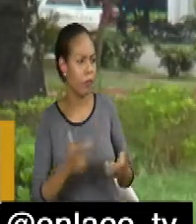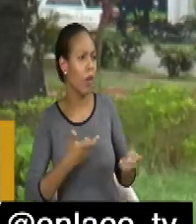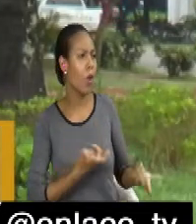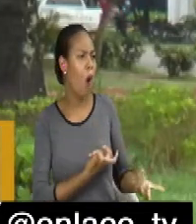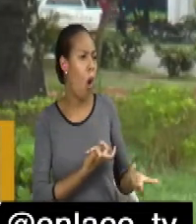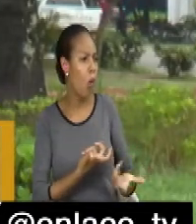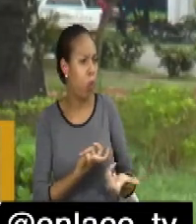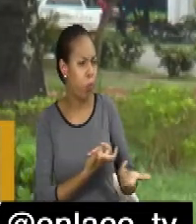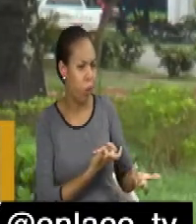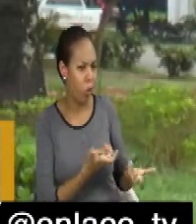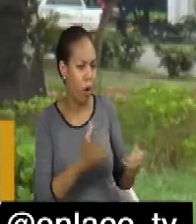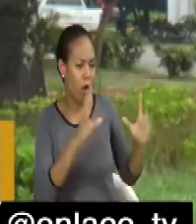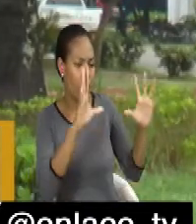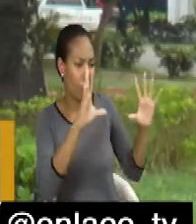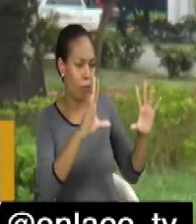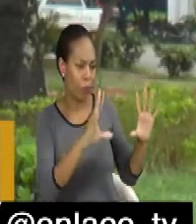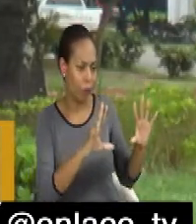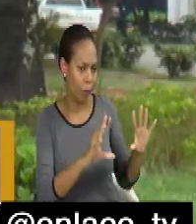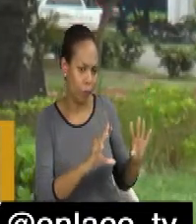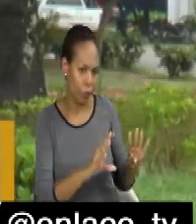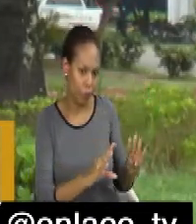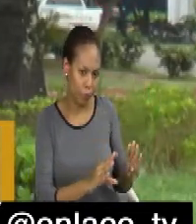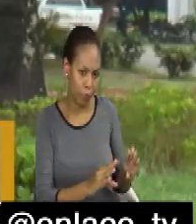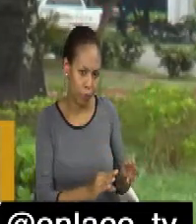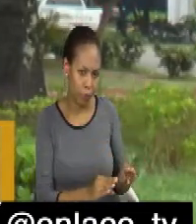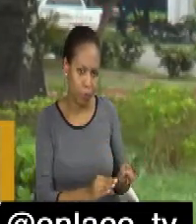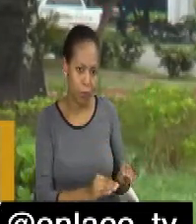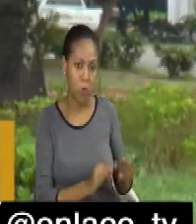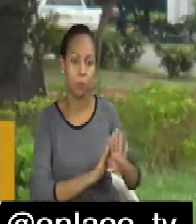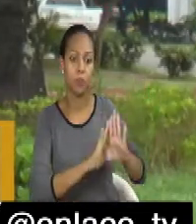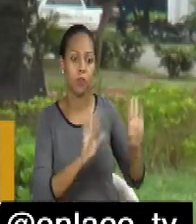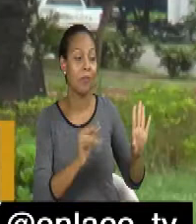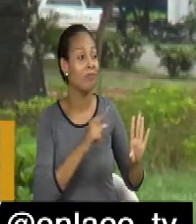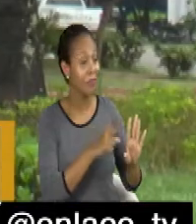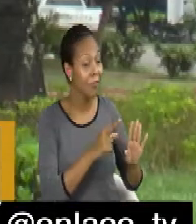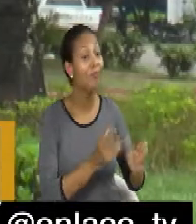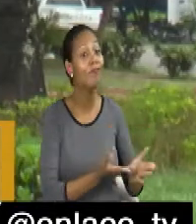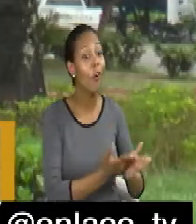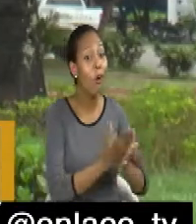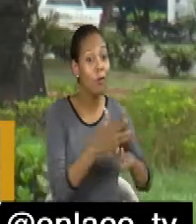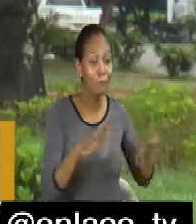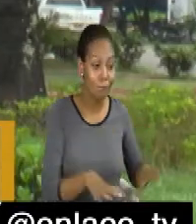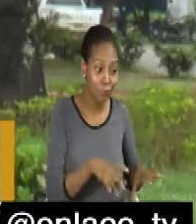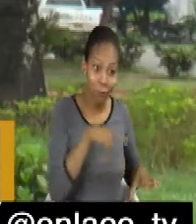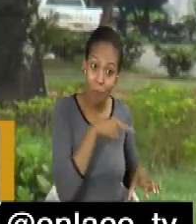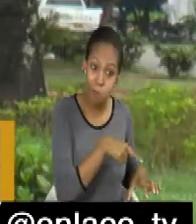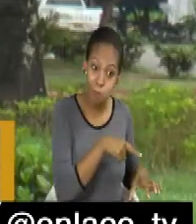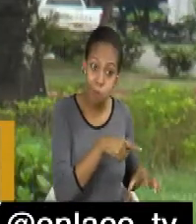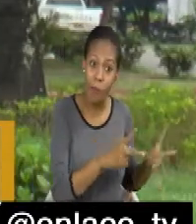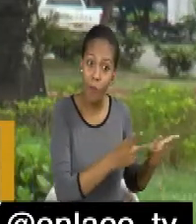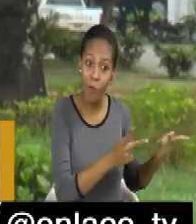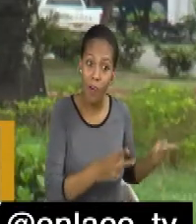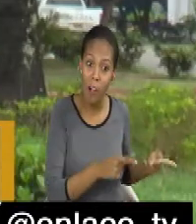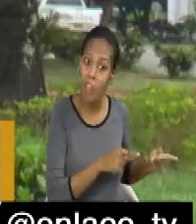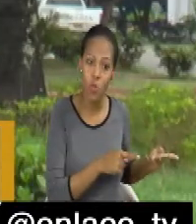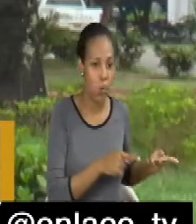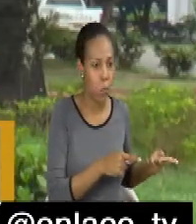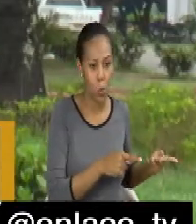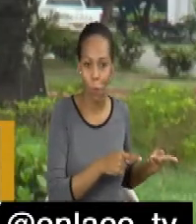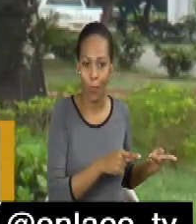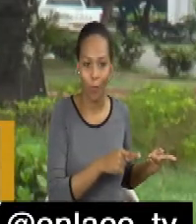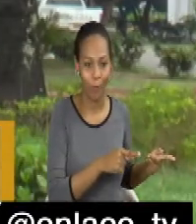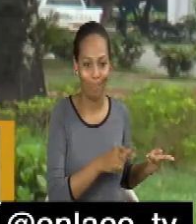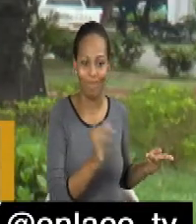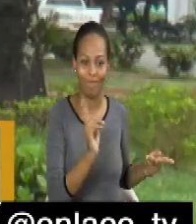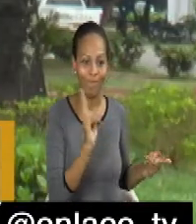el incendio. Se debió sacar de servicio la planta y pues en este momento se encuentran analizando los